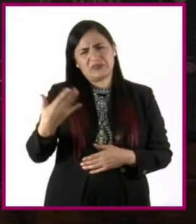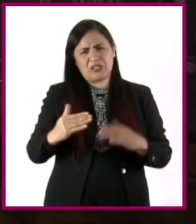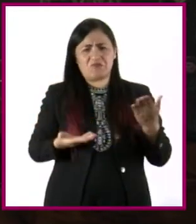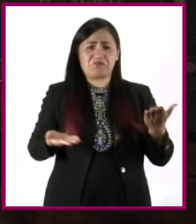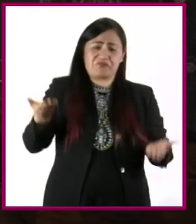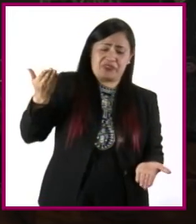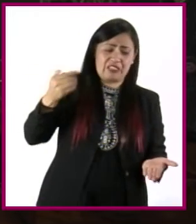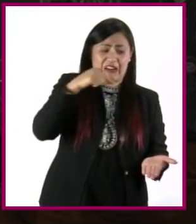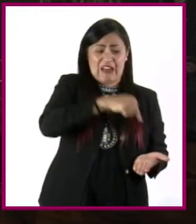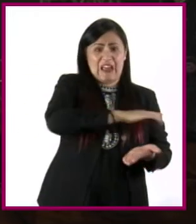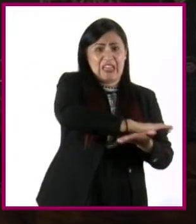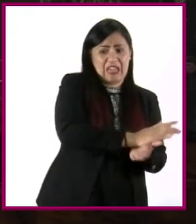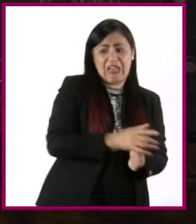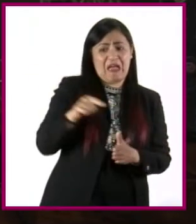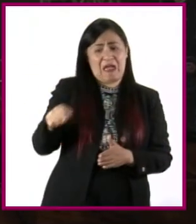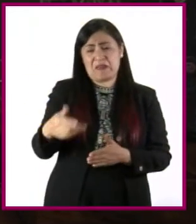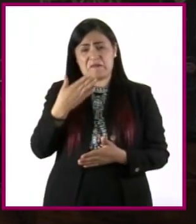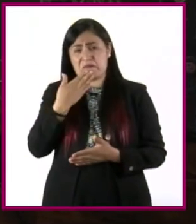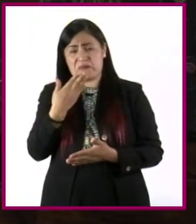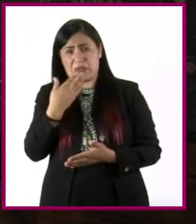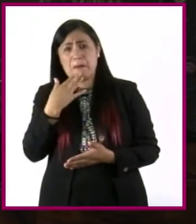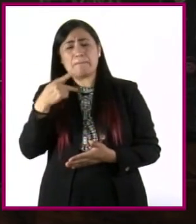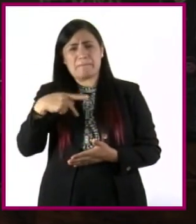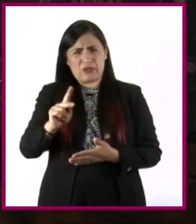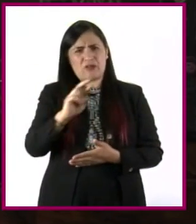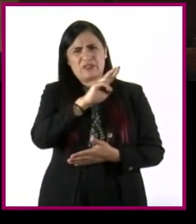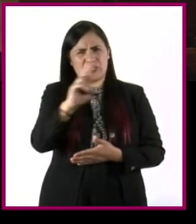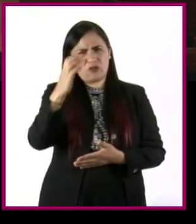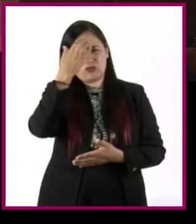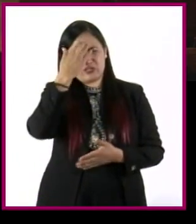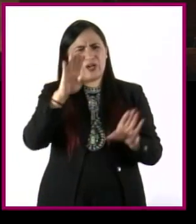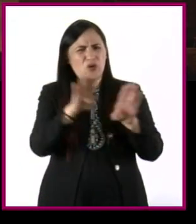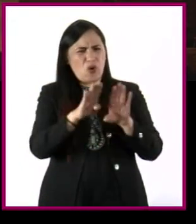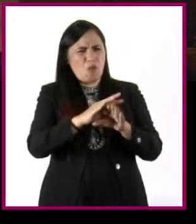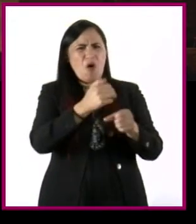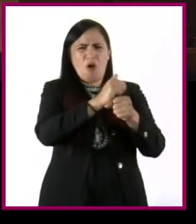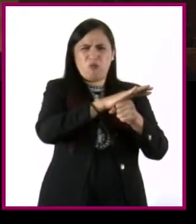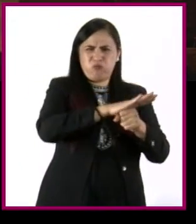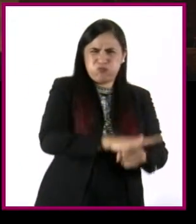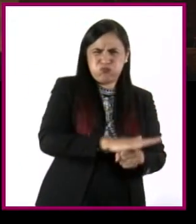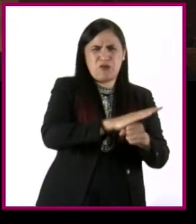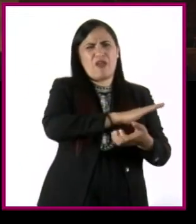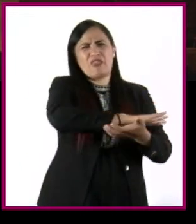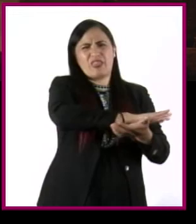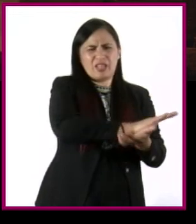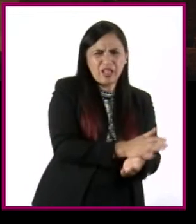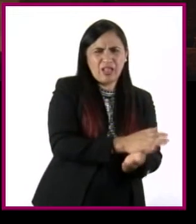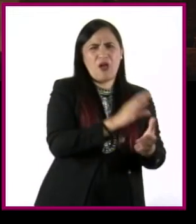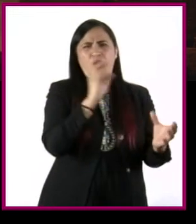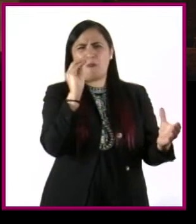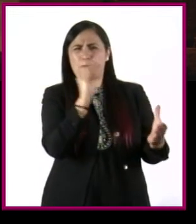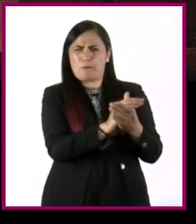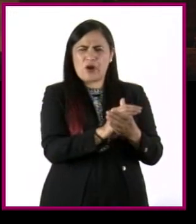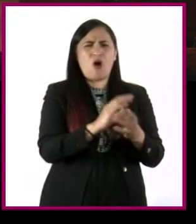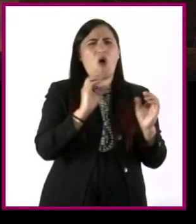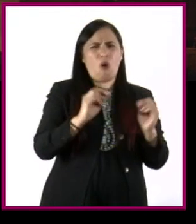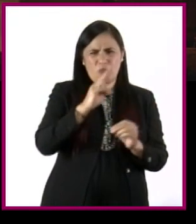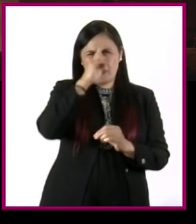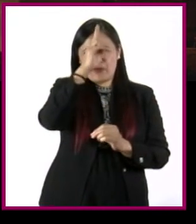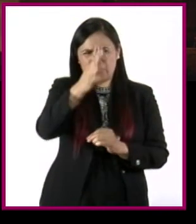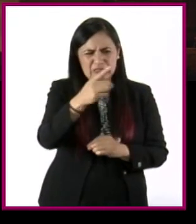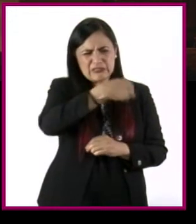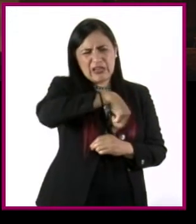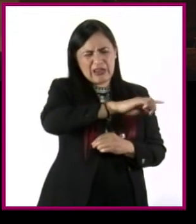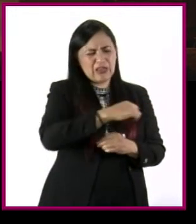y tenemos que ser capaces de reconocer los distintos tipos de opresión, discriminación, invisibilización y violencia que vive el